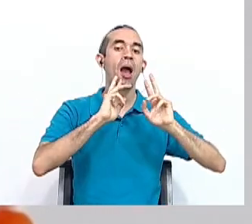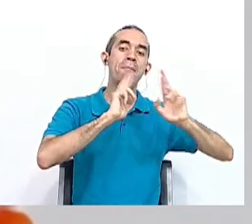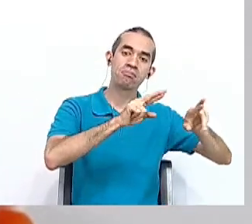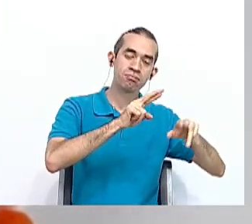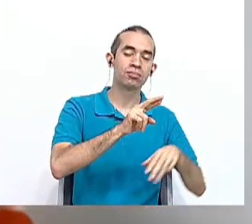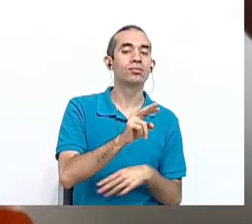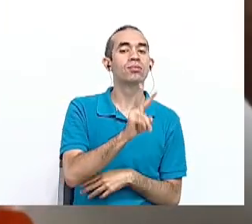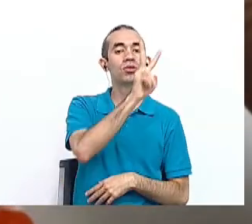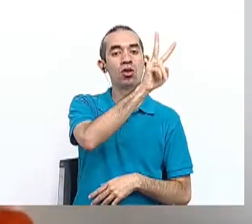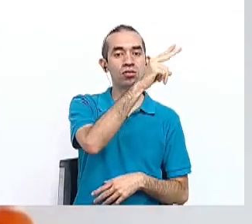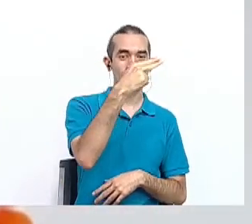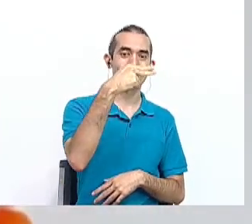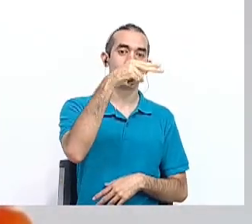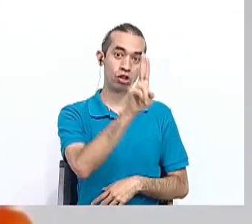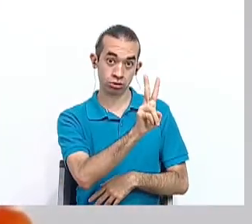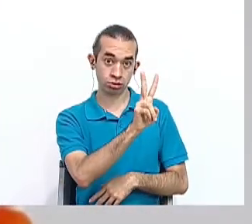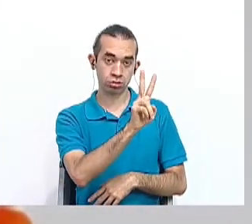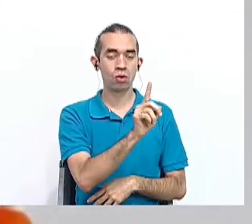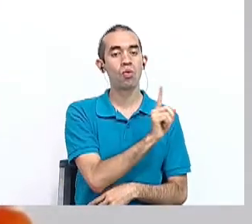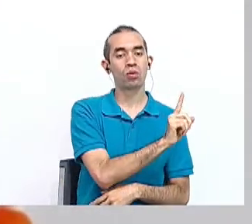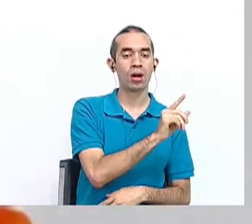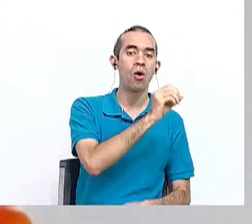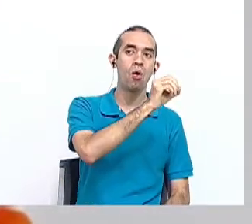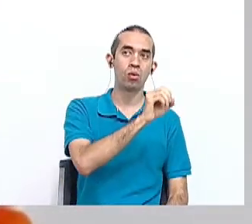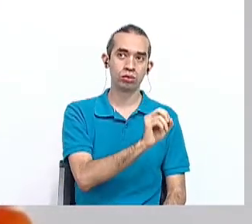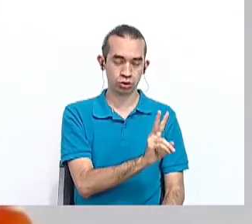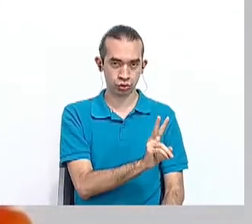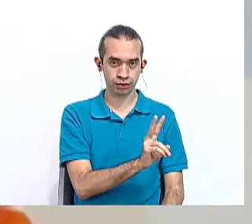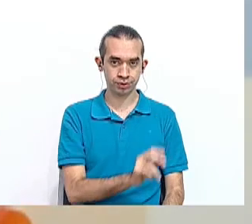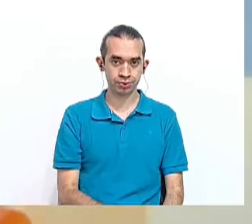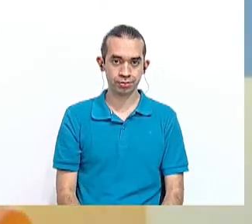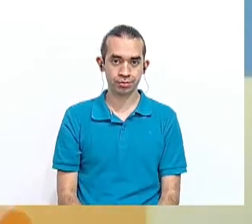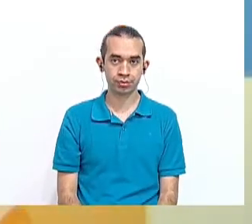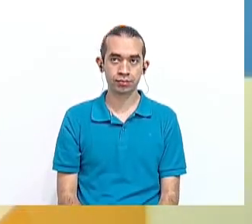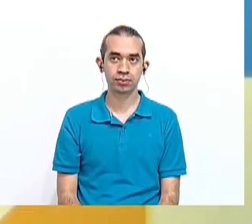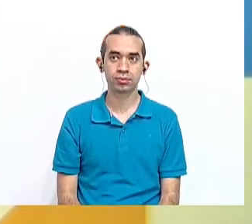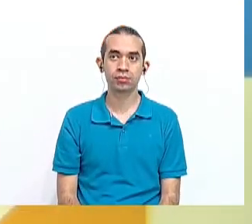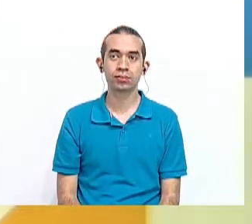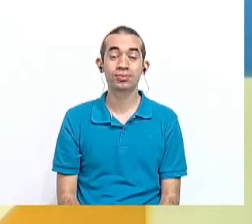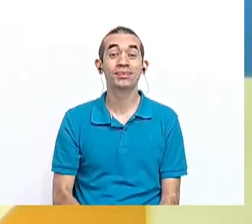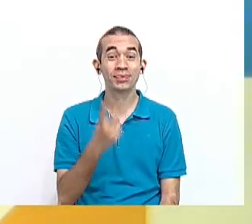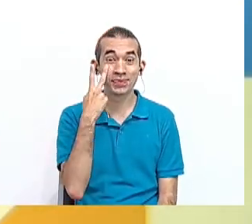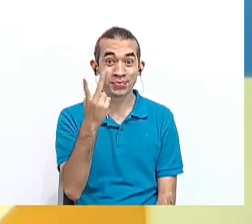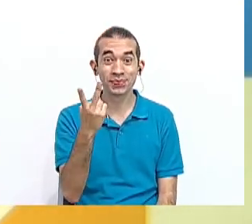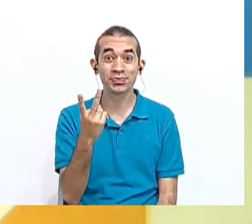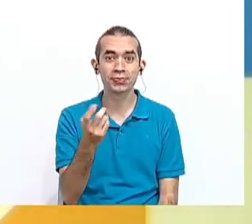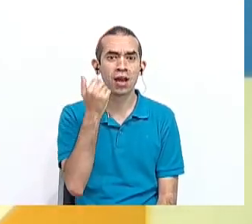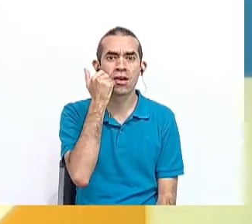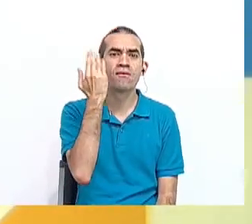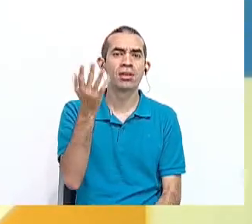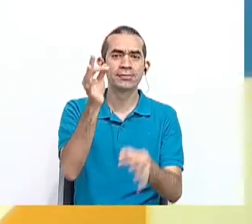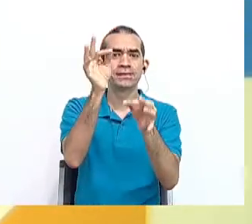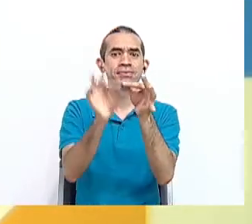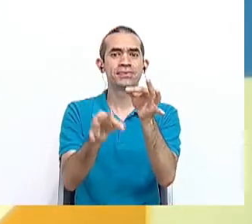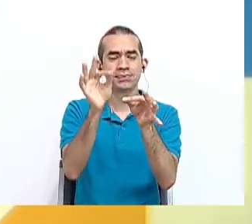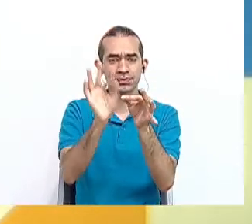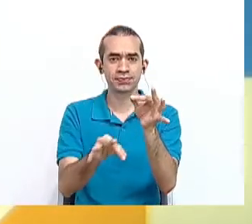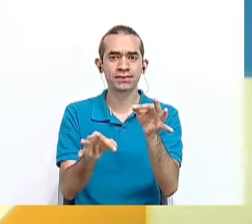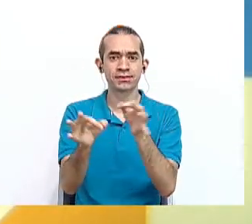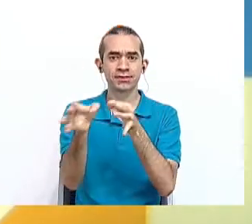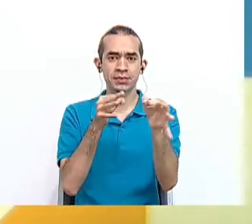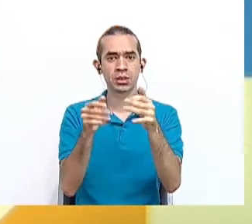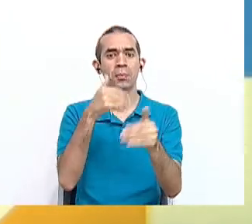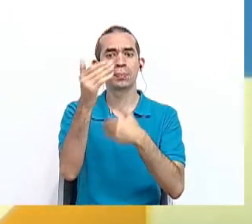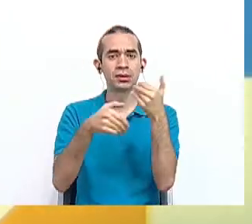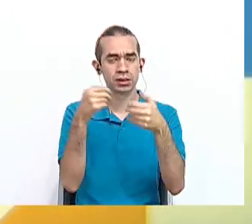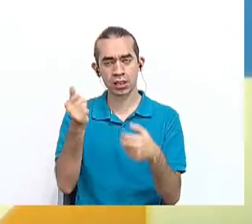moléculas de hidrógeno y una molécula de oxígeno. ¿Vieron qué fácil y sencillo explicar el